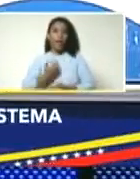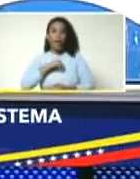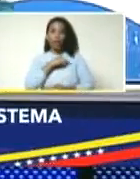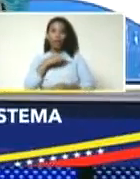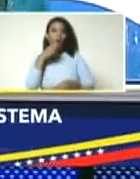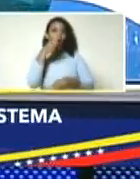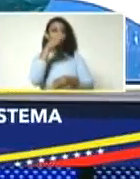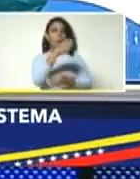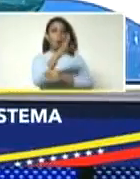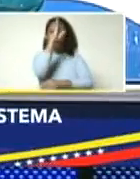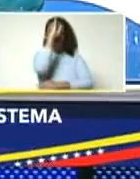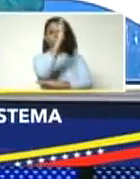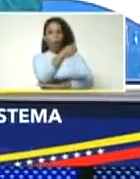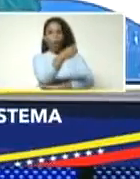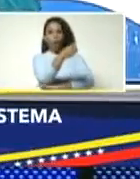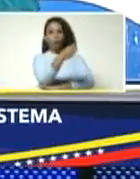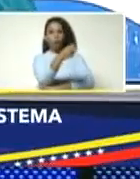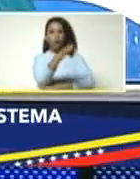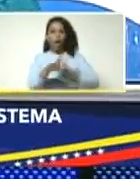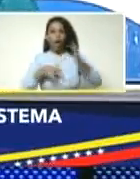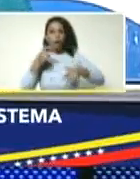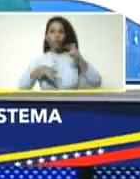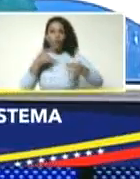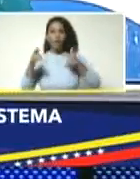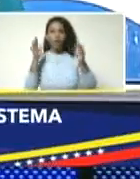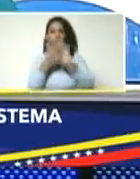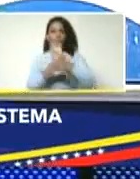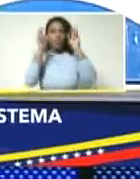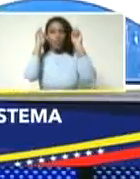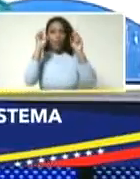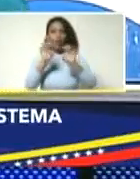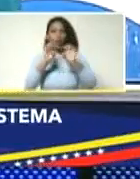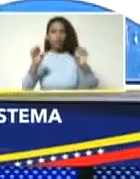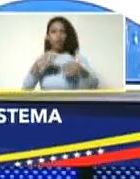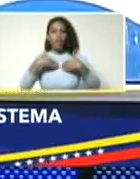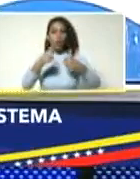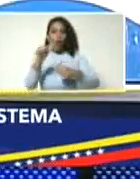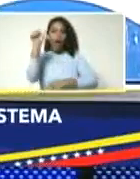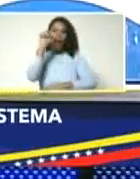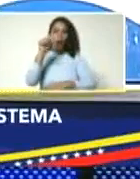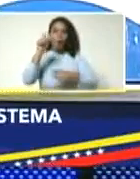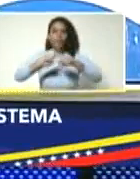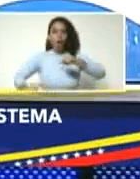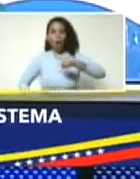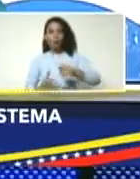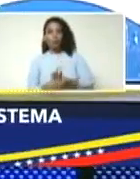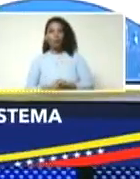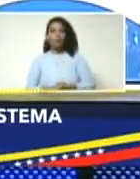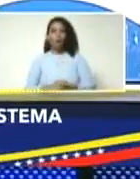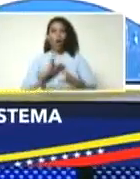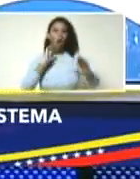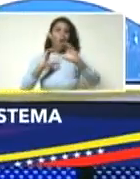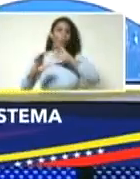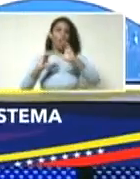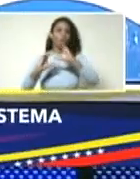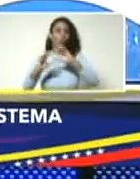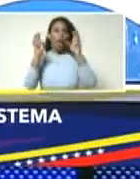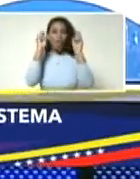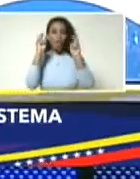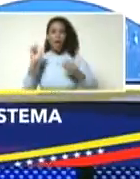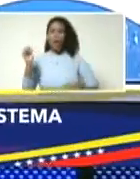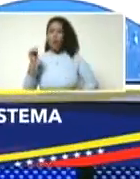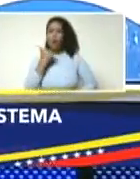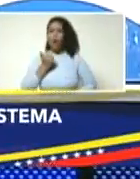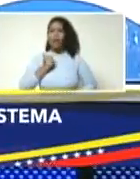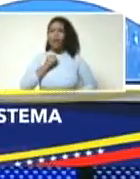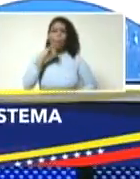vamos directo a actuar sobre el tema de educación, salud, agua, electricidad, telecomunicaciones, el tema que nos